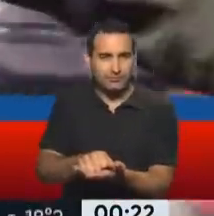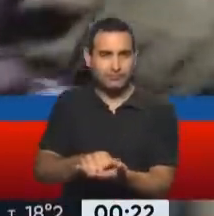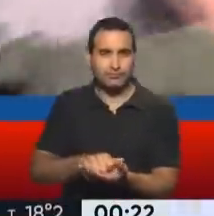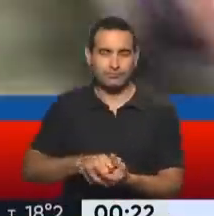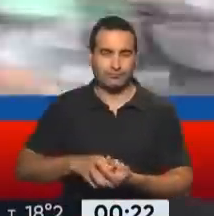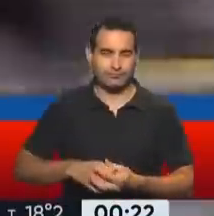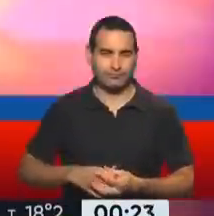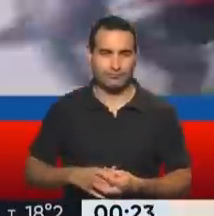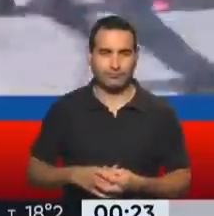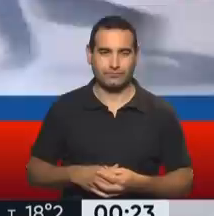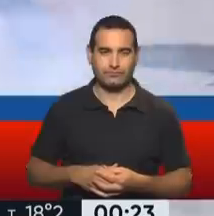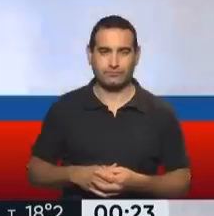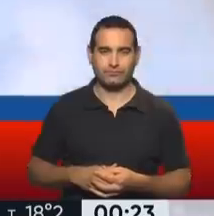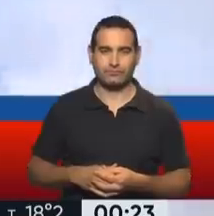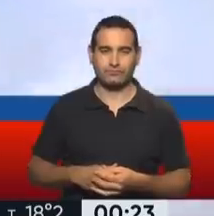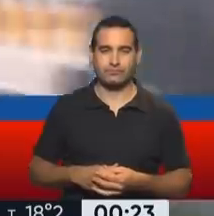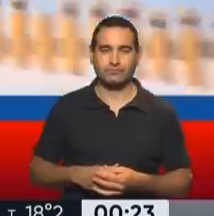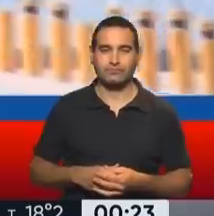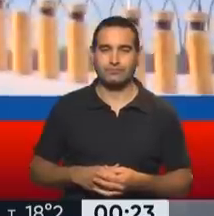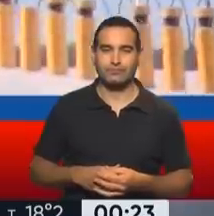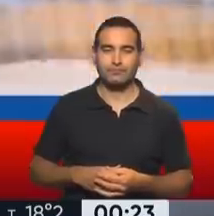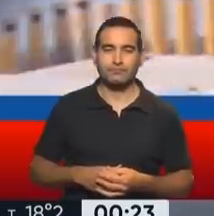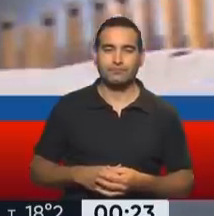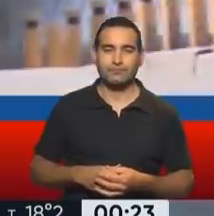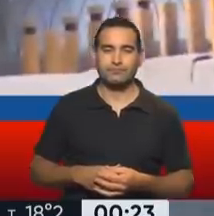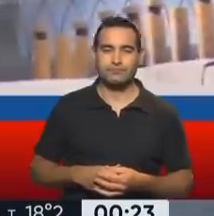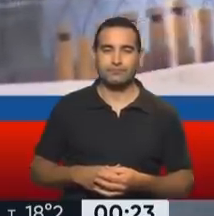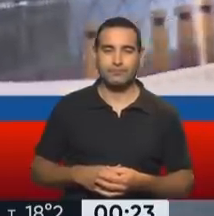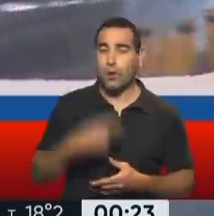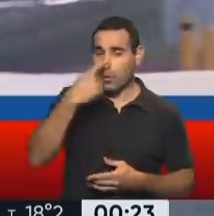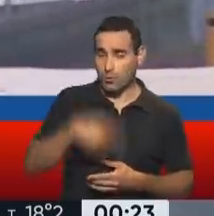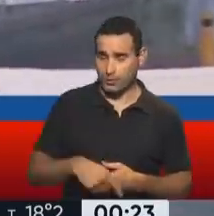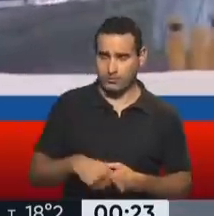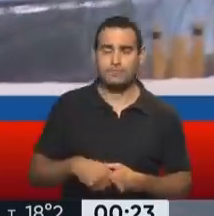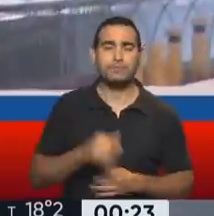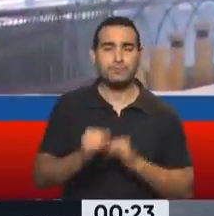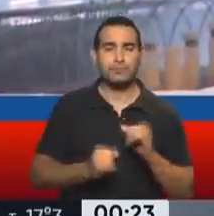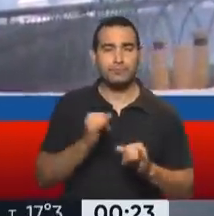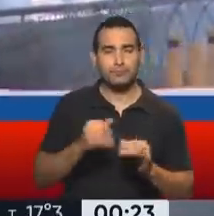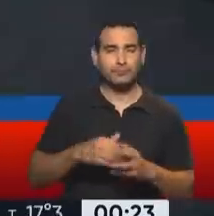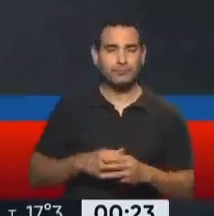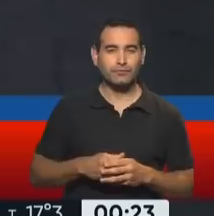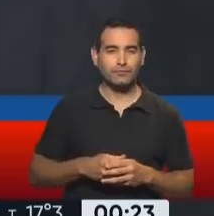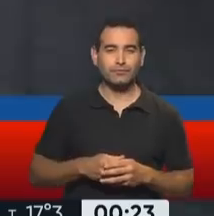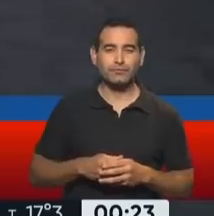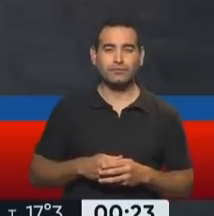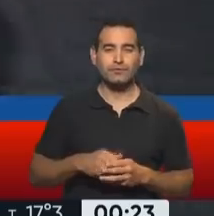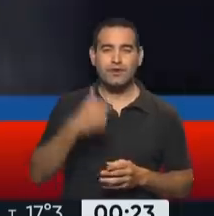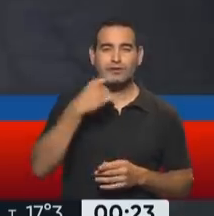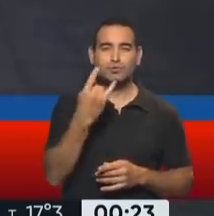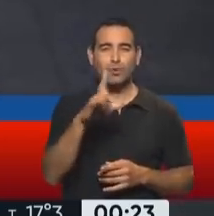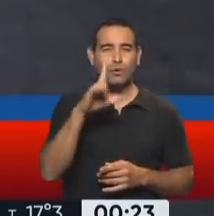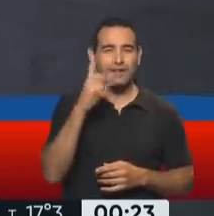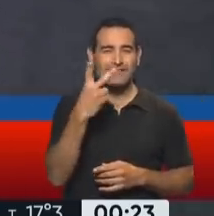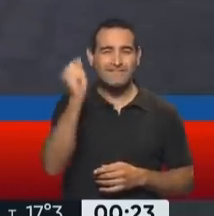la puesta en escena de toda esta situación, ¿no? Un datito más y con esto cierro, es que sí. William Sullivan, que fue el